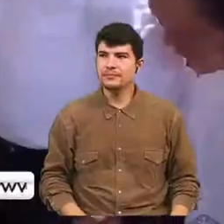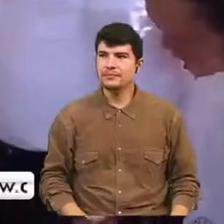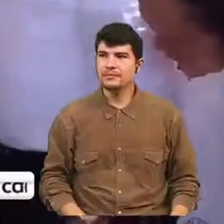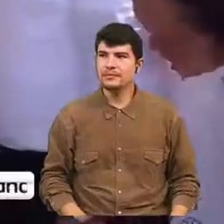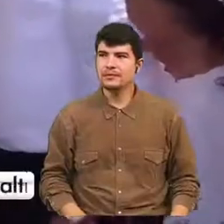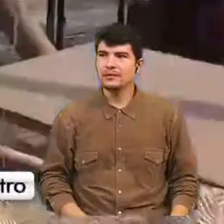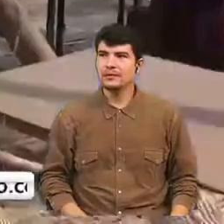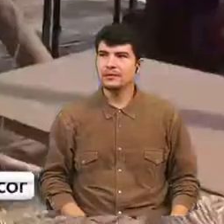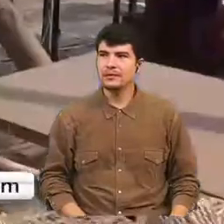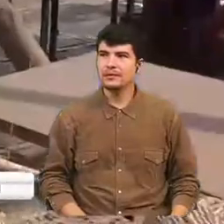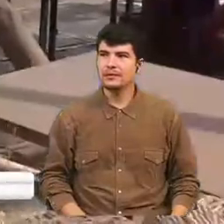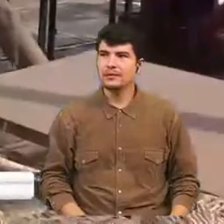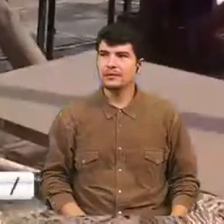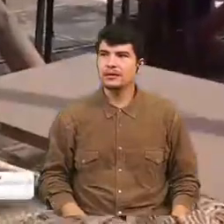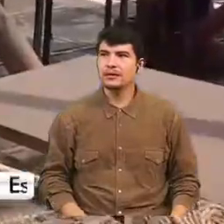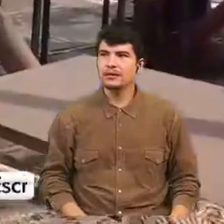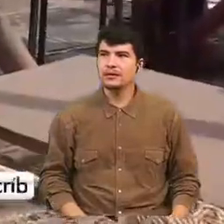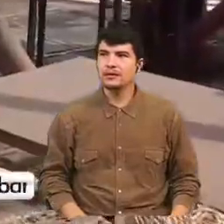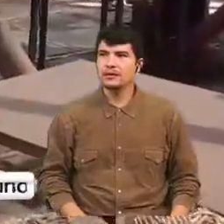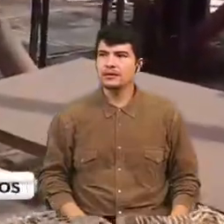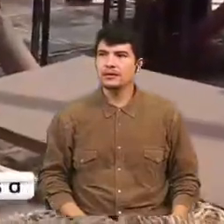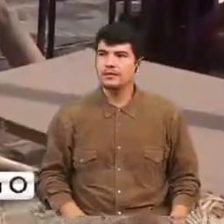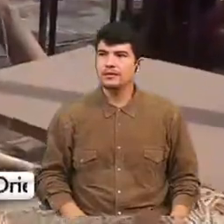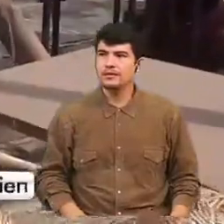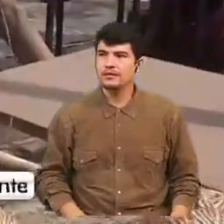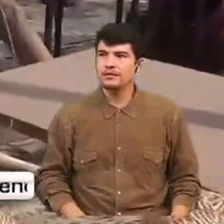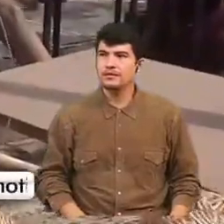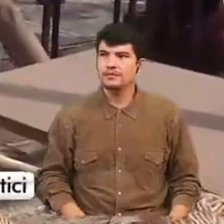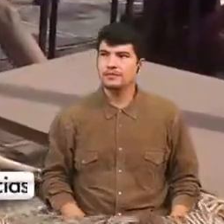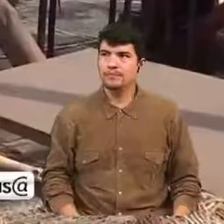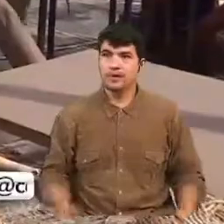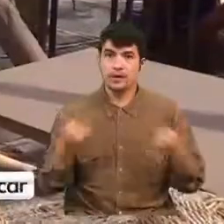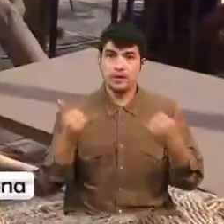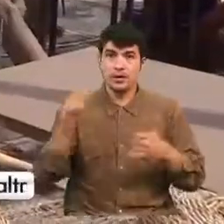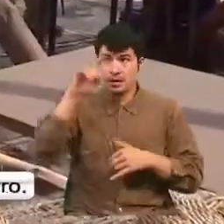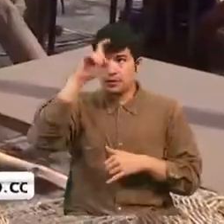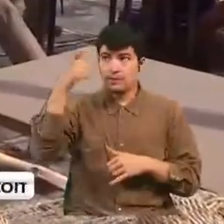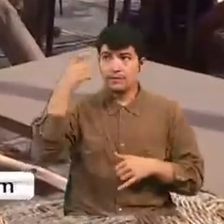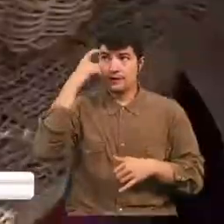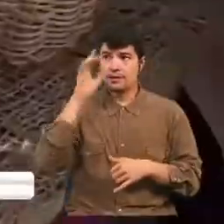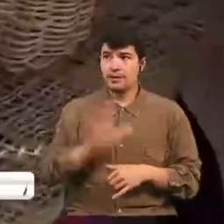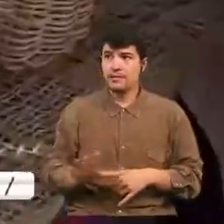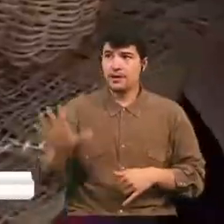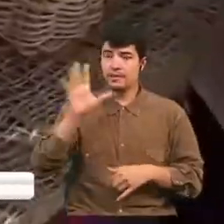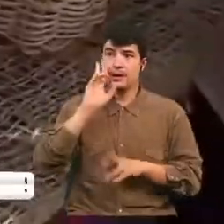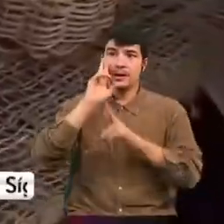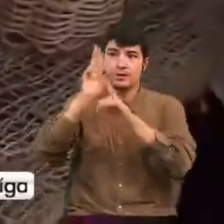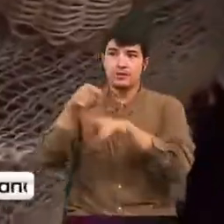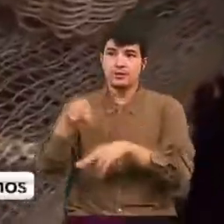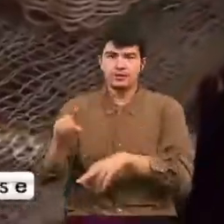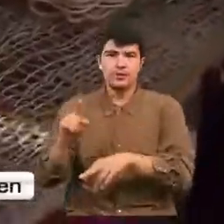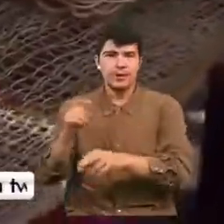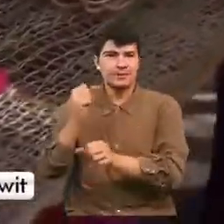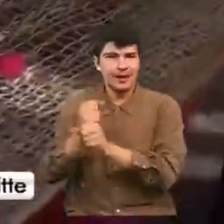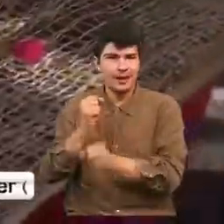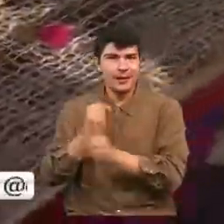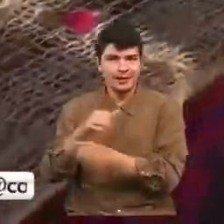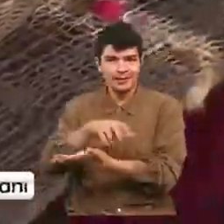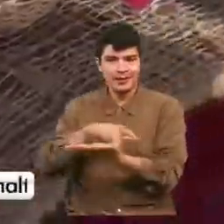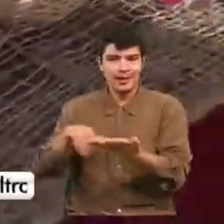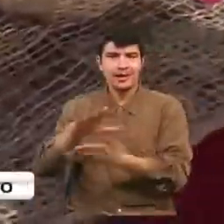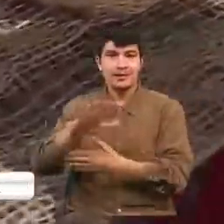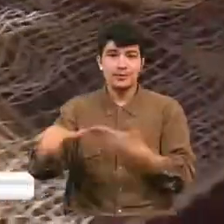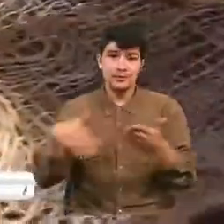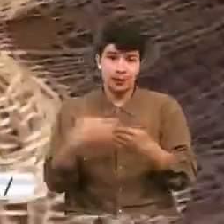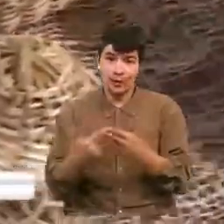gobierno departamental rescató esta tradición con dos proyectos importantes: Pujanza Santanderiana y Todos a